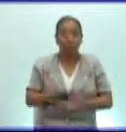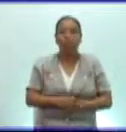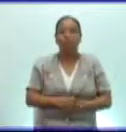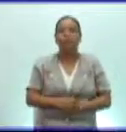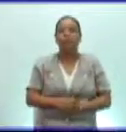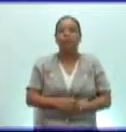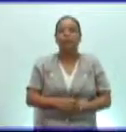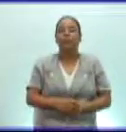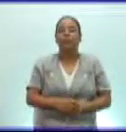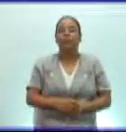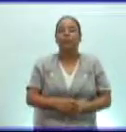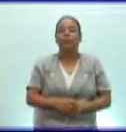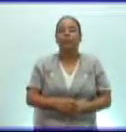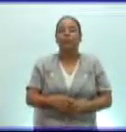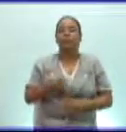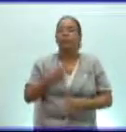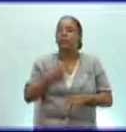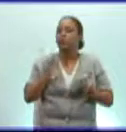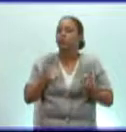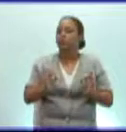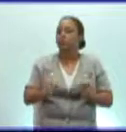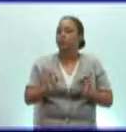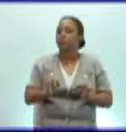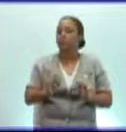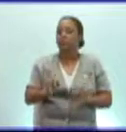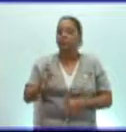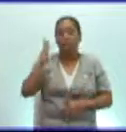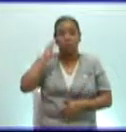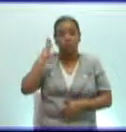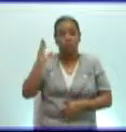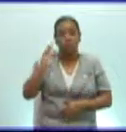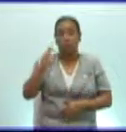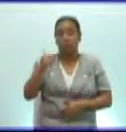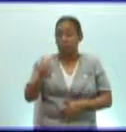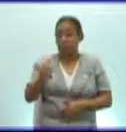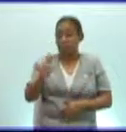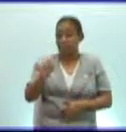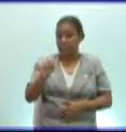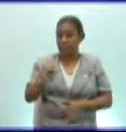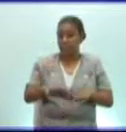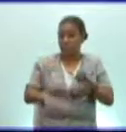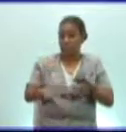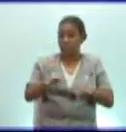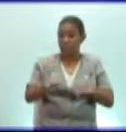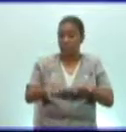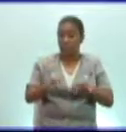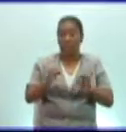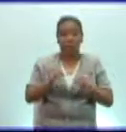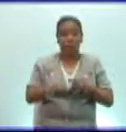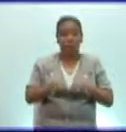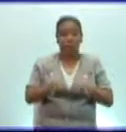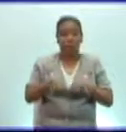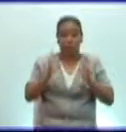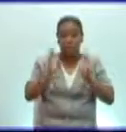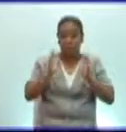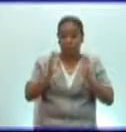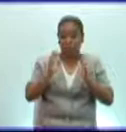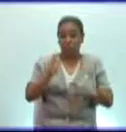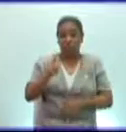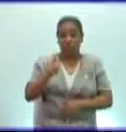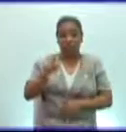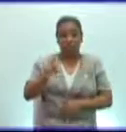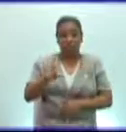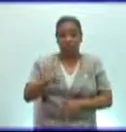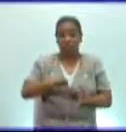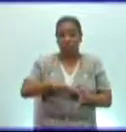se mantiene constante. Recuerden de cuando dimos constante de equilibrio en función de las concentraciones Kc, que excluíamos